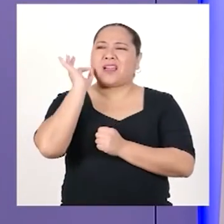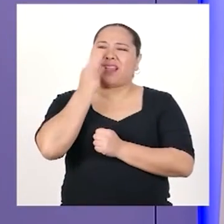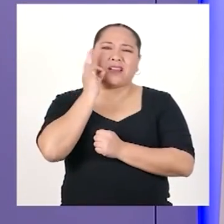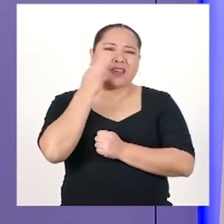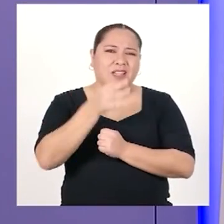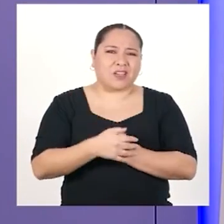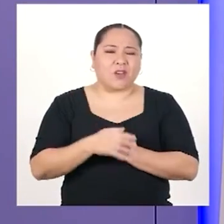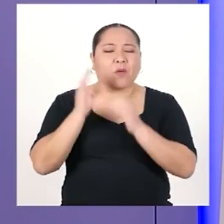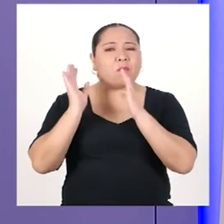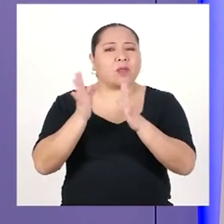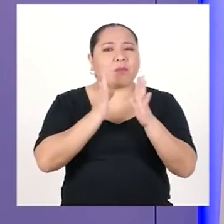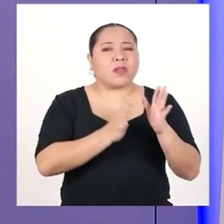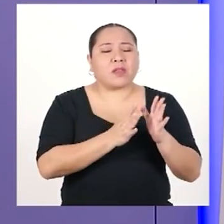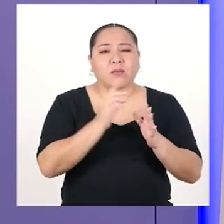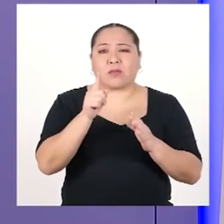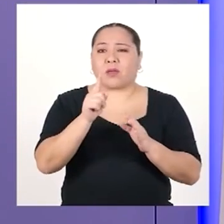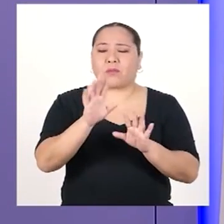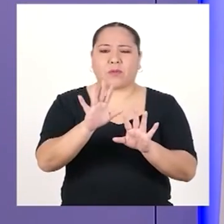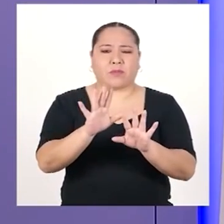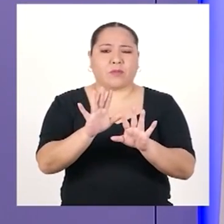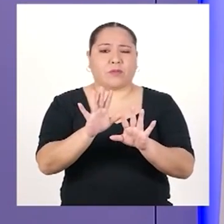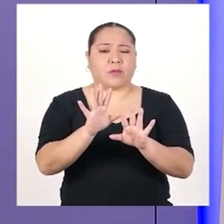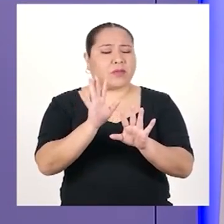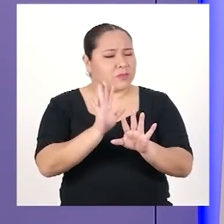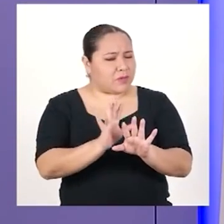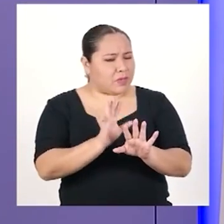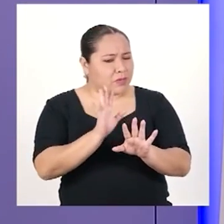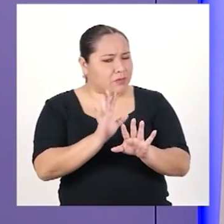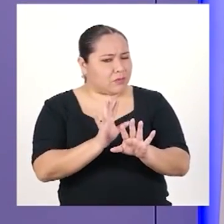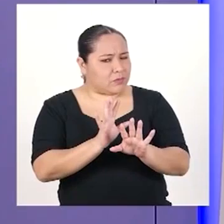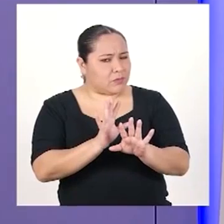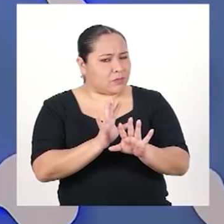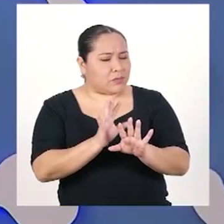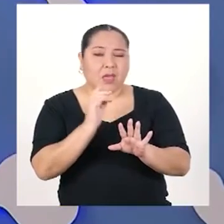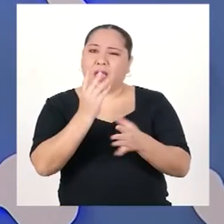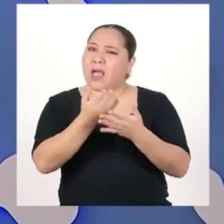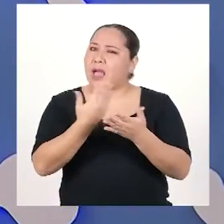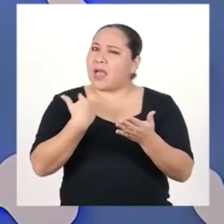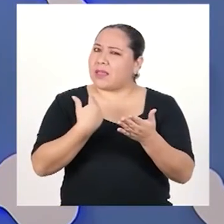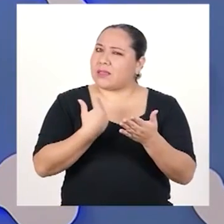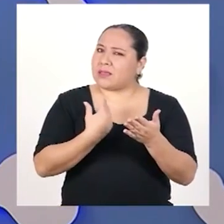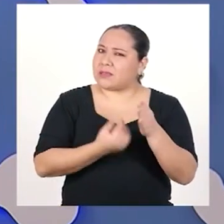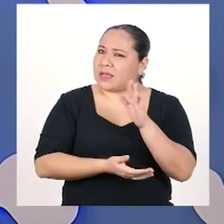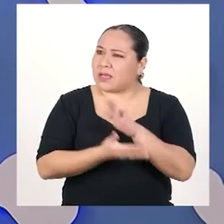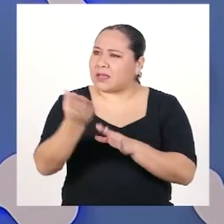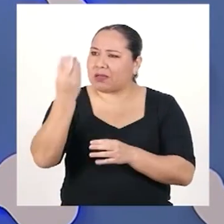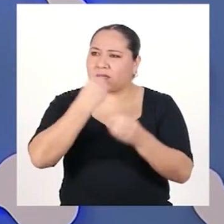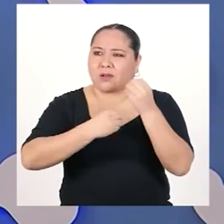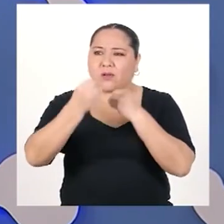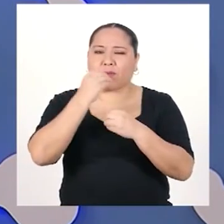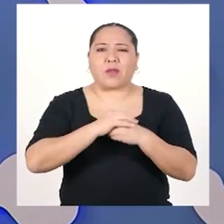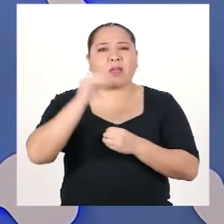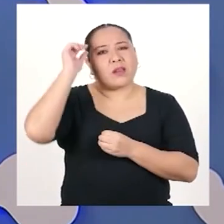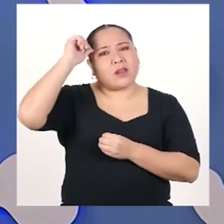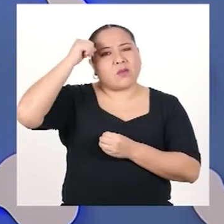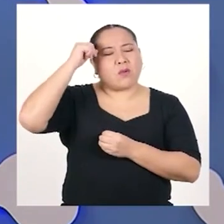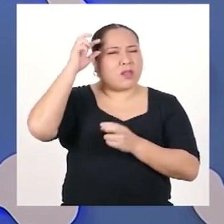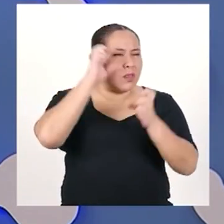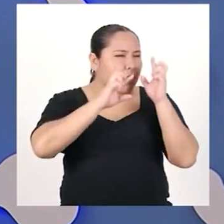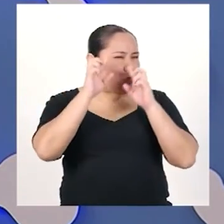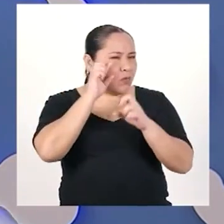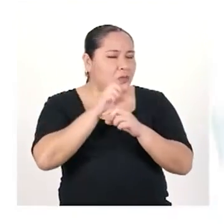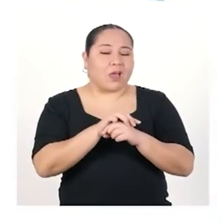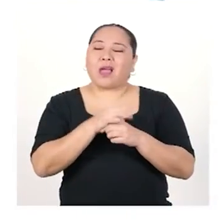qué rico! Preparemos una... espera. Antes de irnos a comer, ¿recuerdan